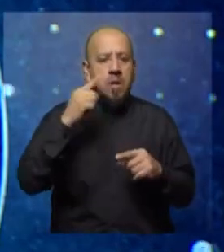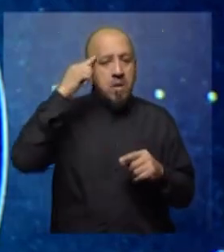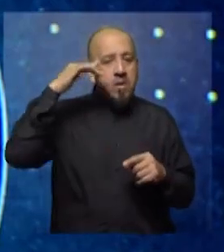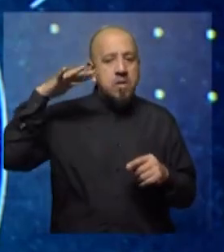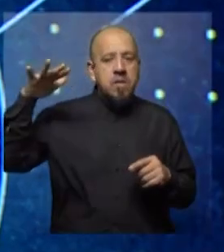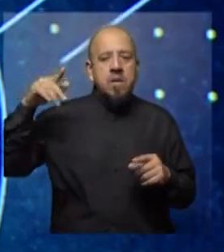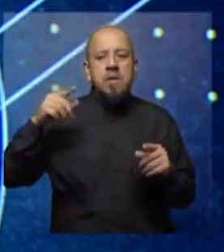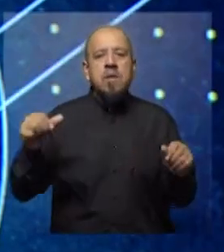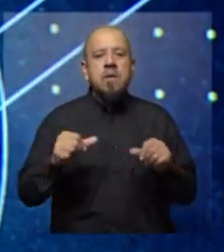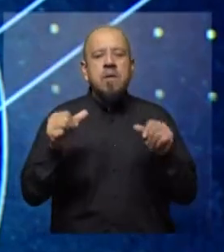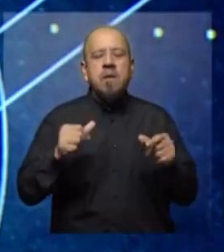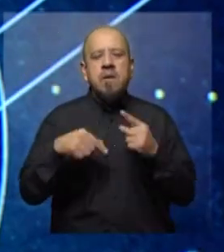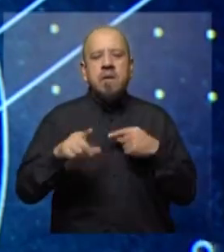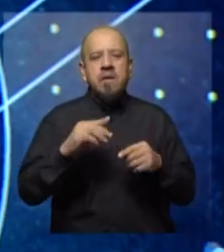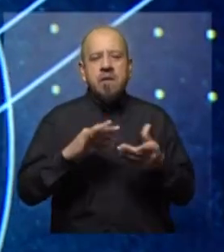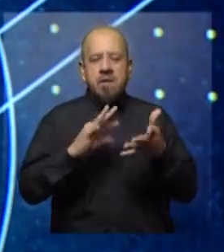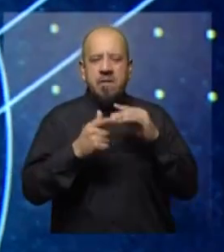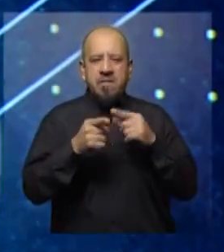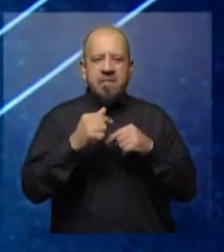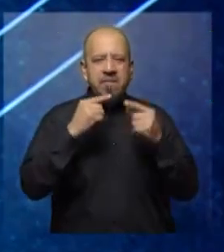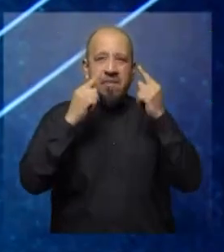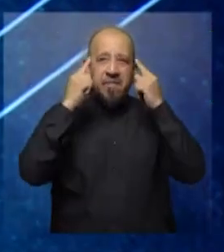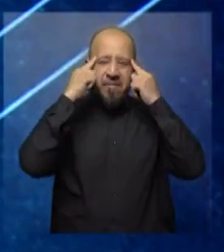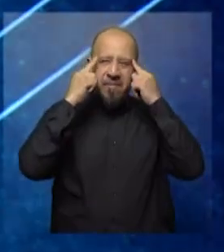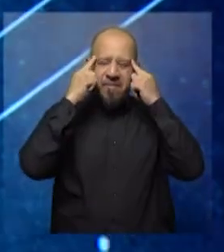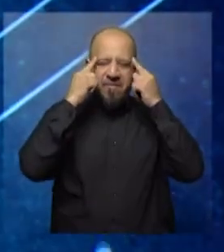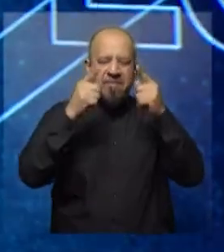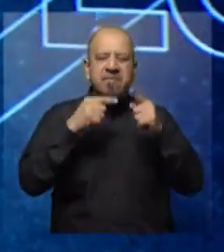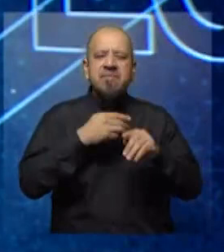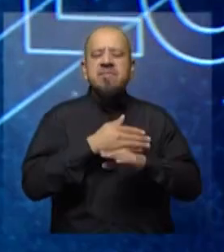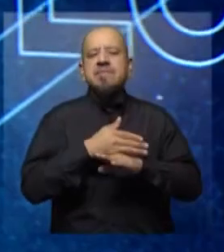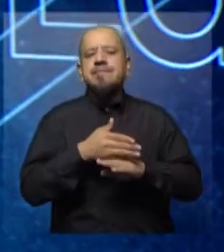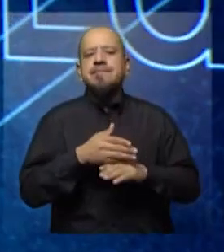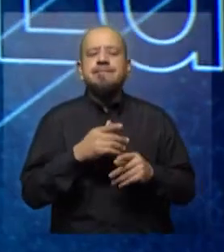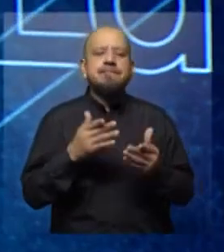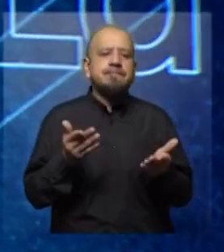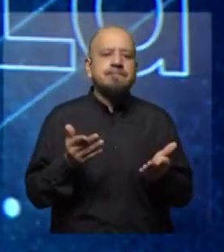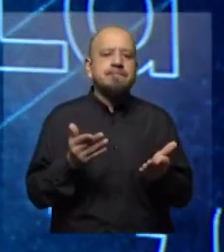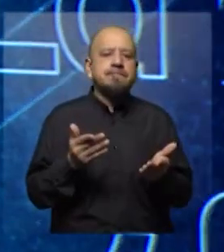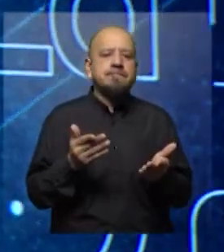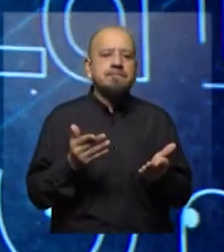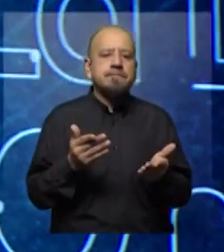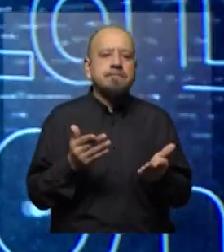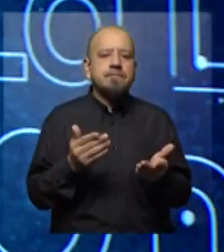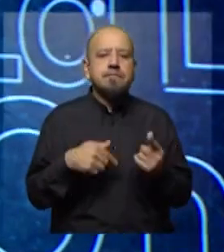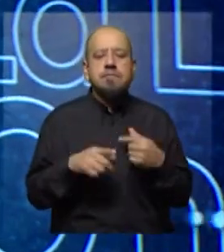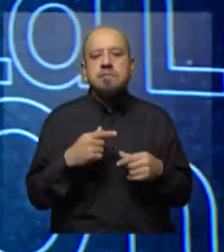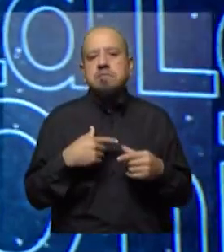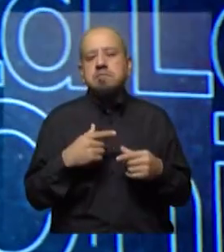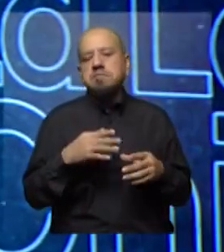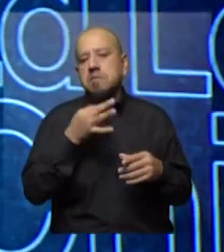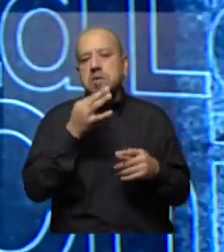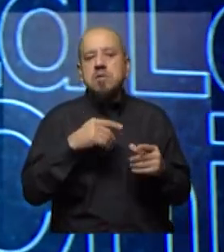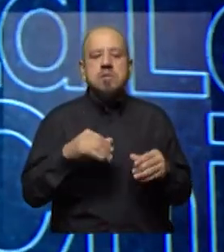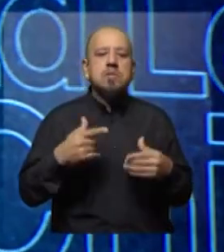que diseña un modelo institucional o piensa y se este desengancha